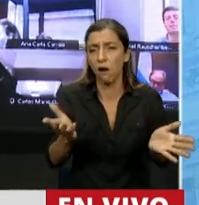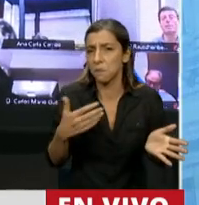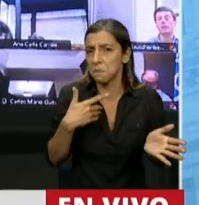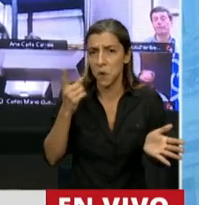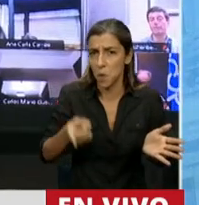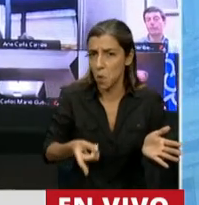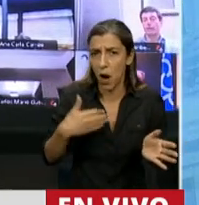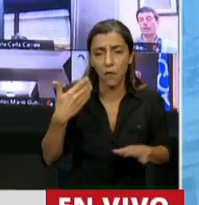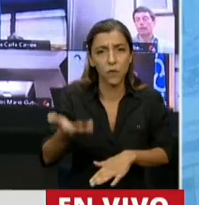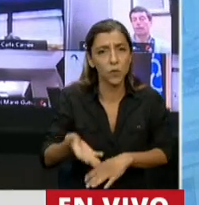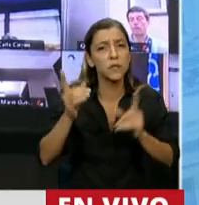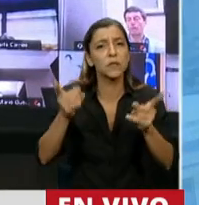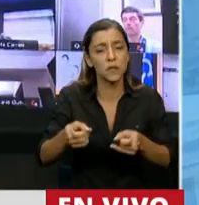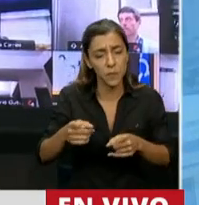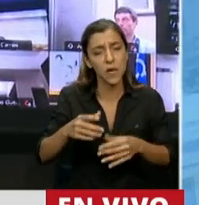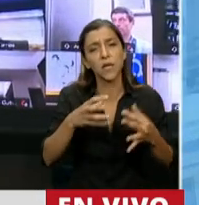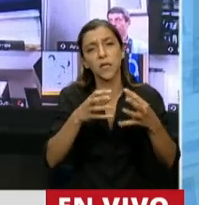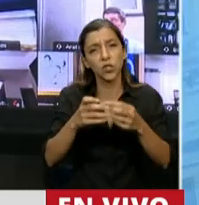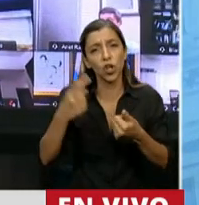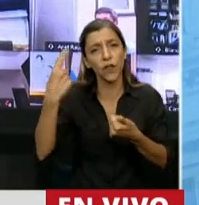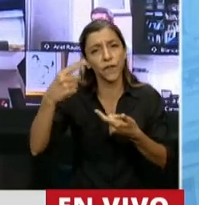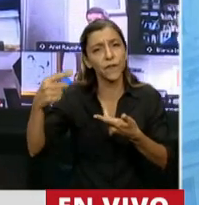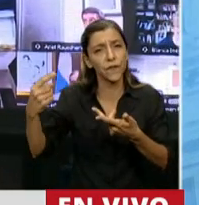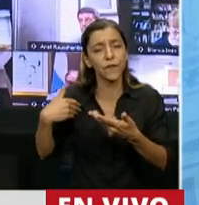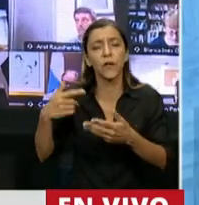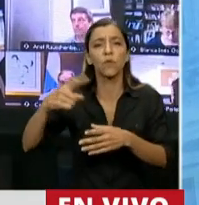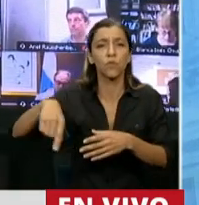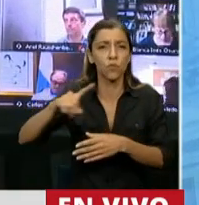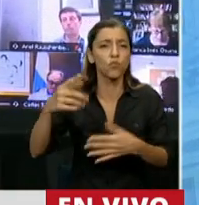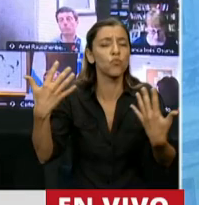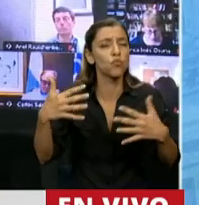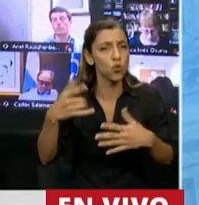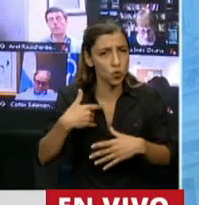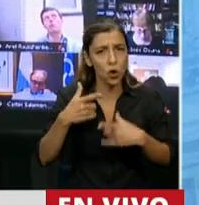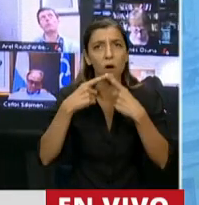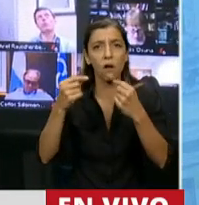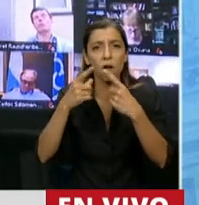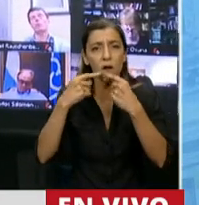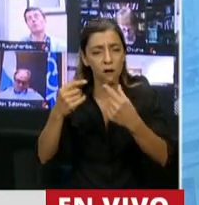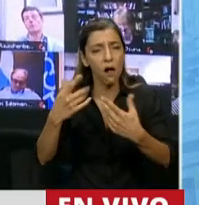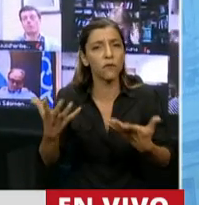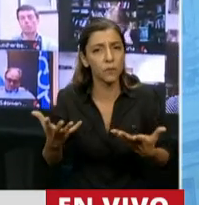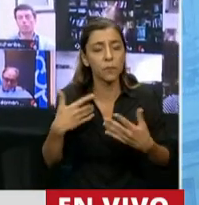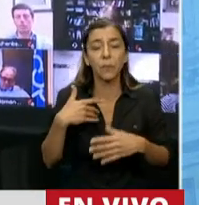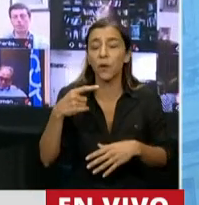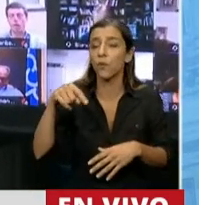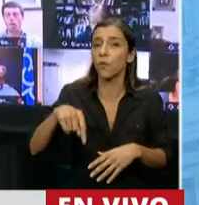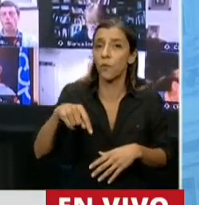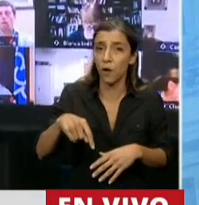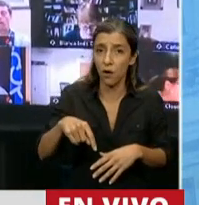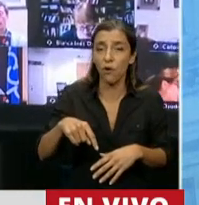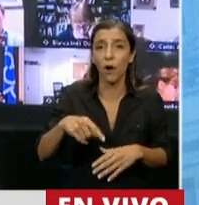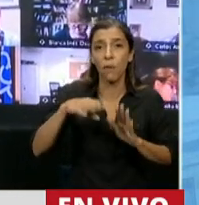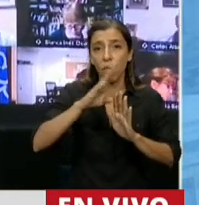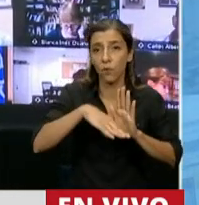en muchísimas sesiones, haciendo abusos. El protocolo se venció, por lo tanto,